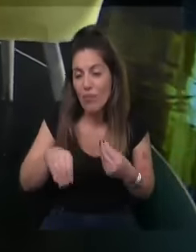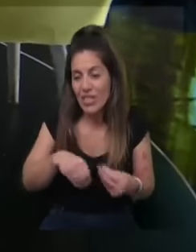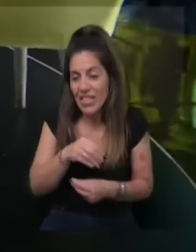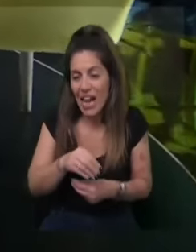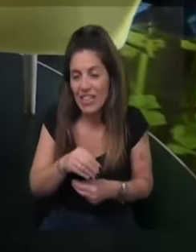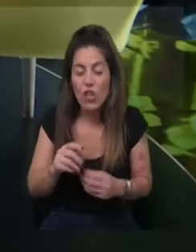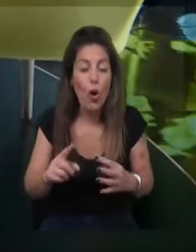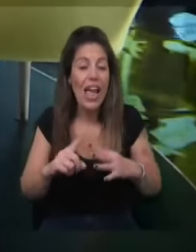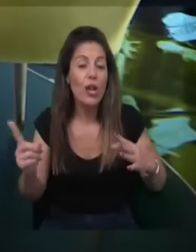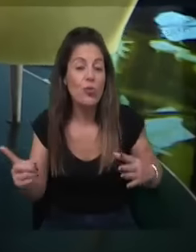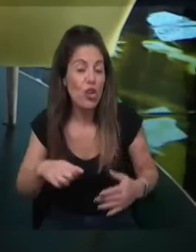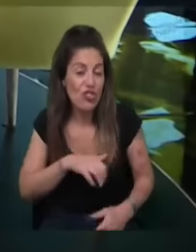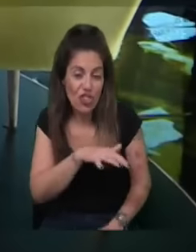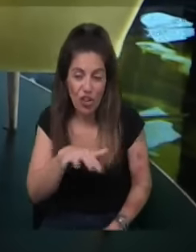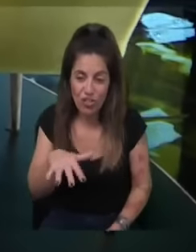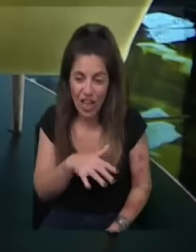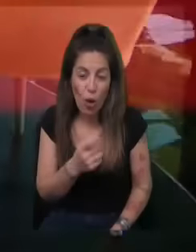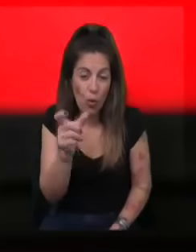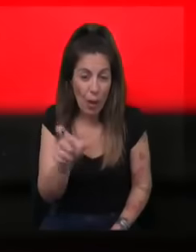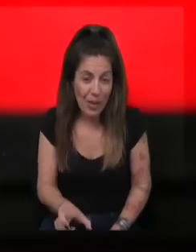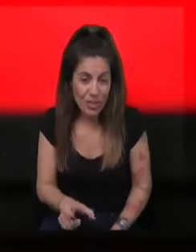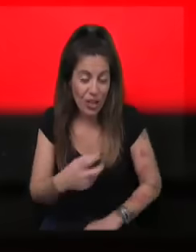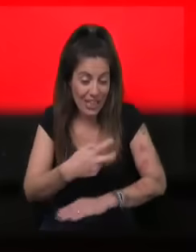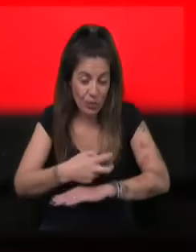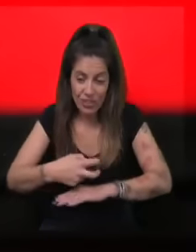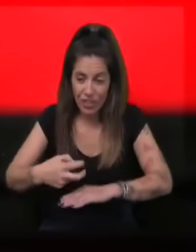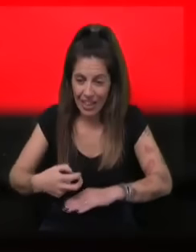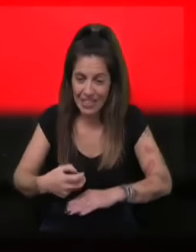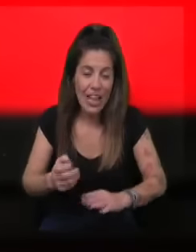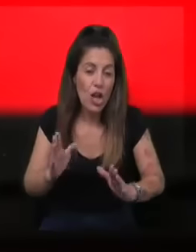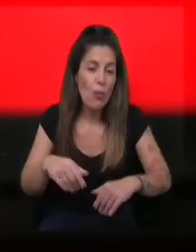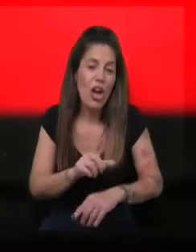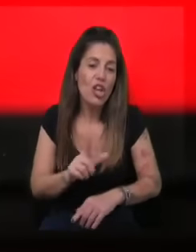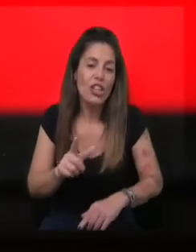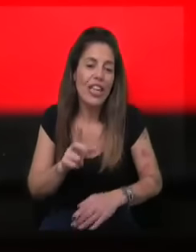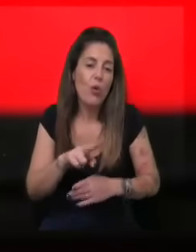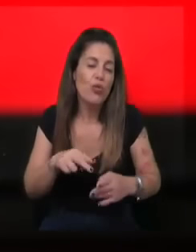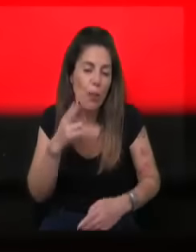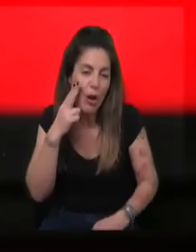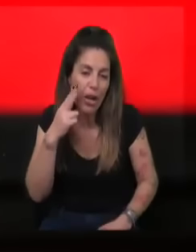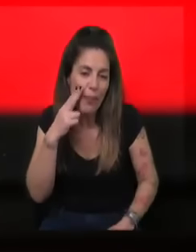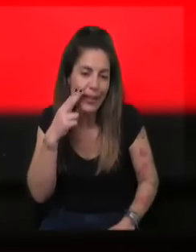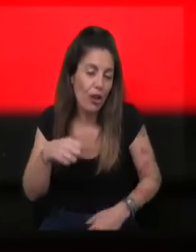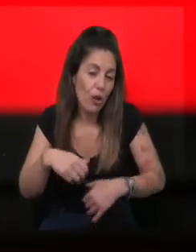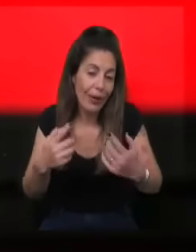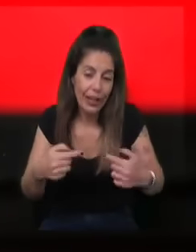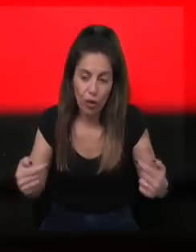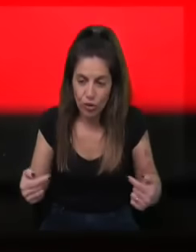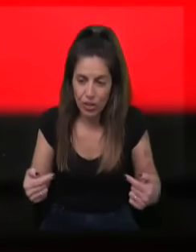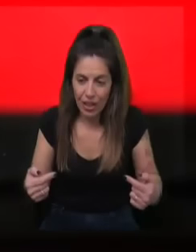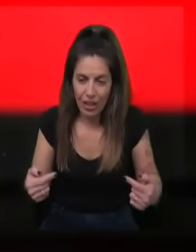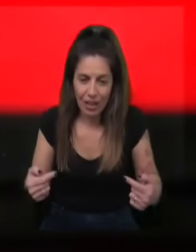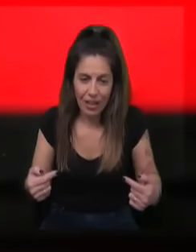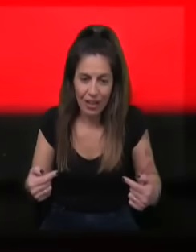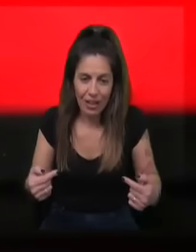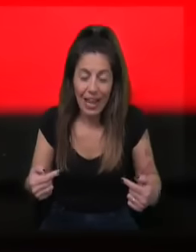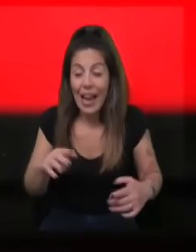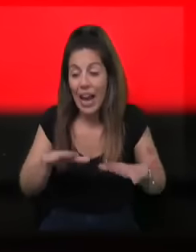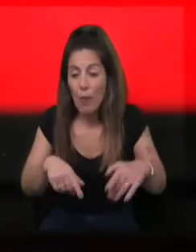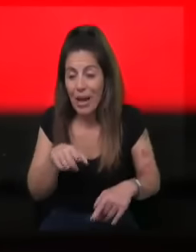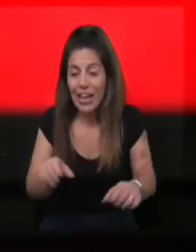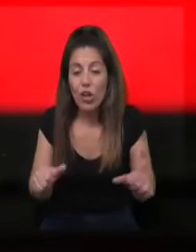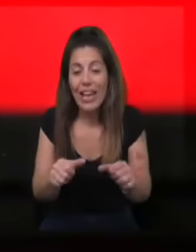exclusión social una persona en situación de calle no puede no tener un uso problemático de lo que sea claro entonces y capaz que